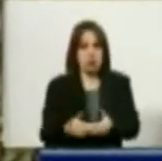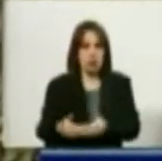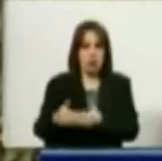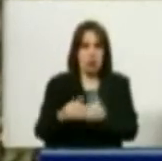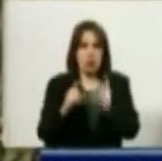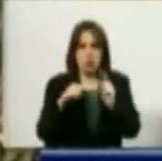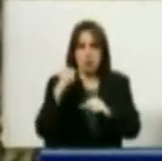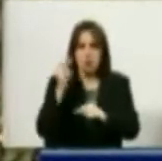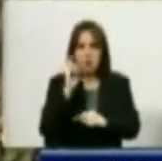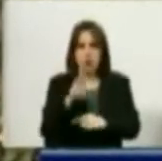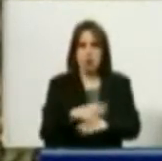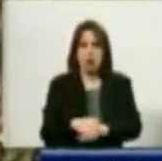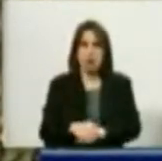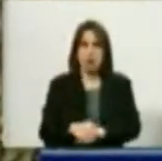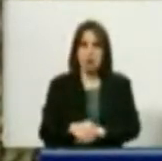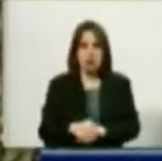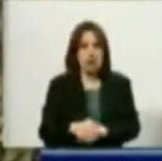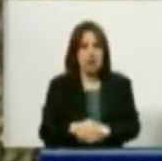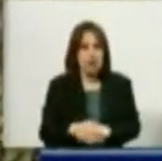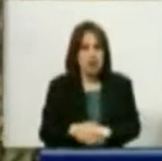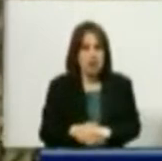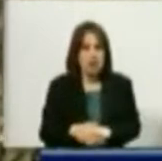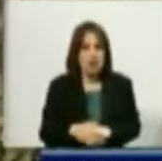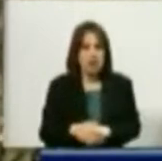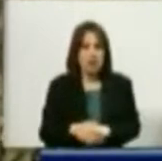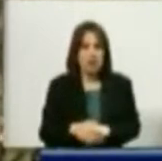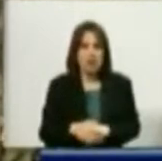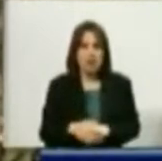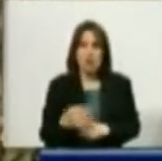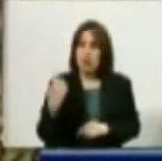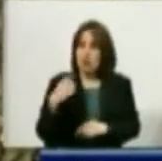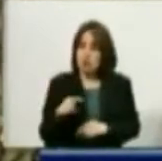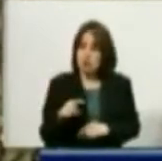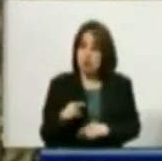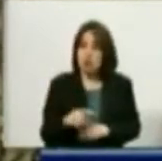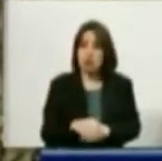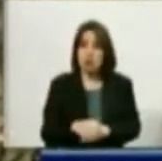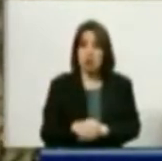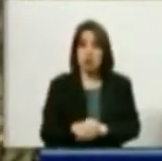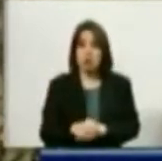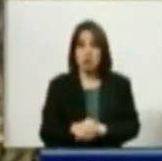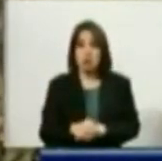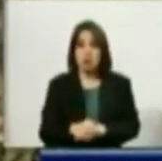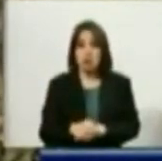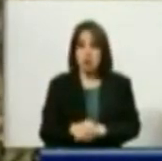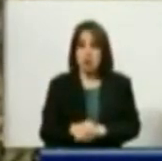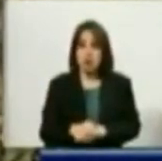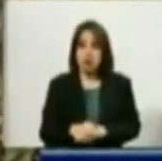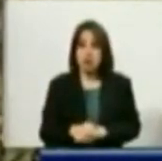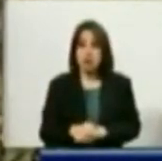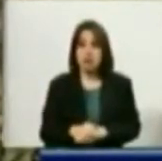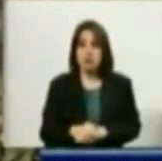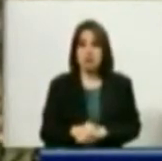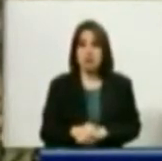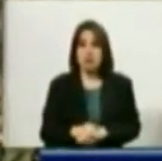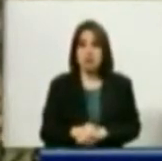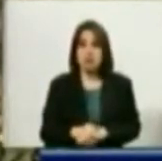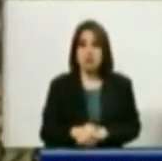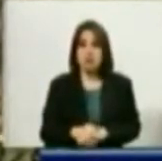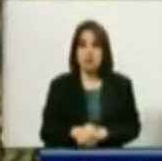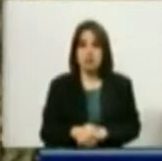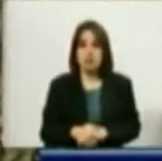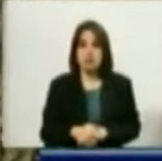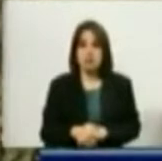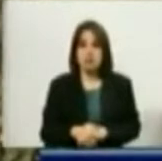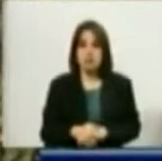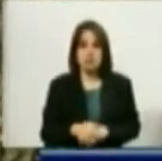después yo te yo tenlo listo tenlo listo para verlo porque es como una